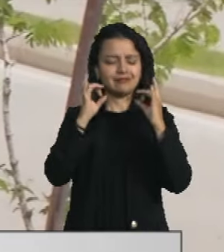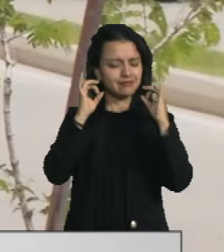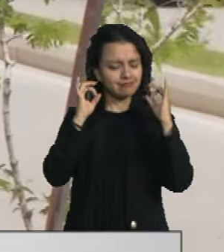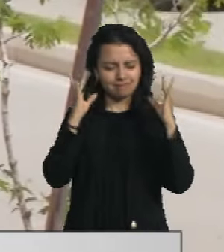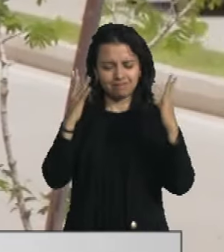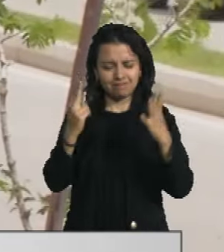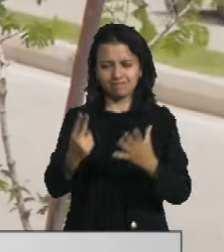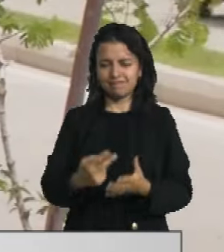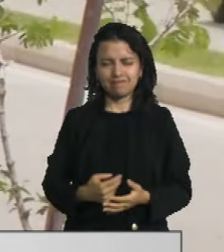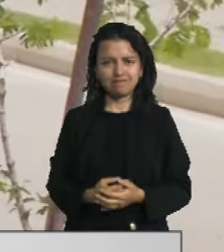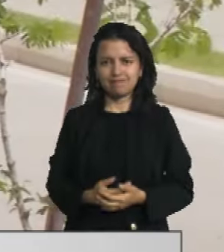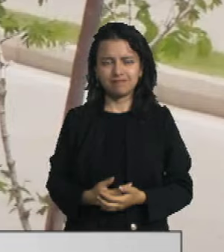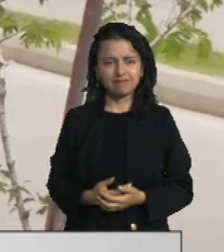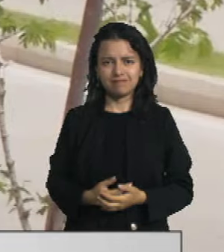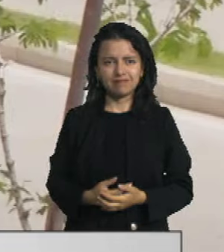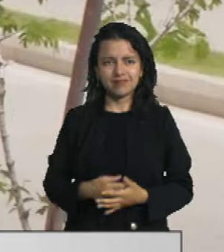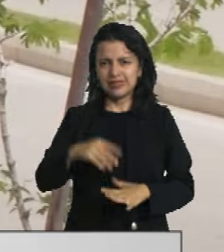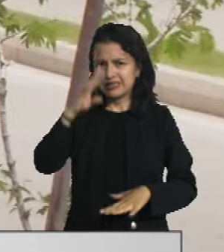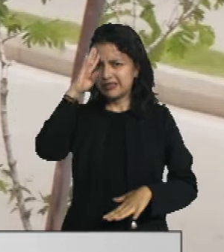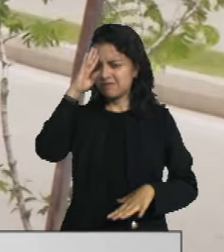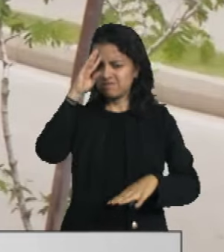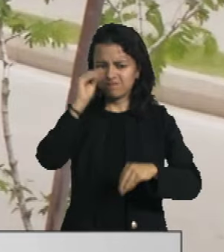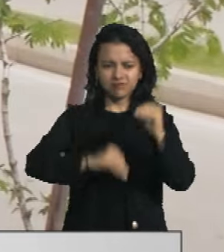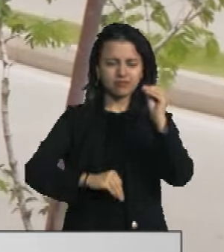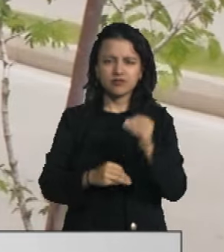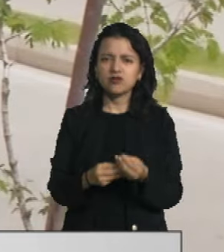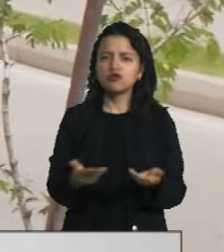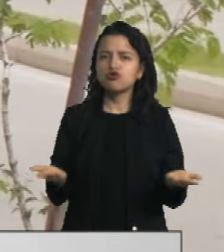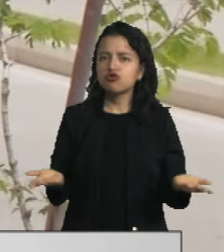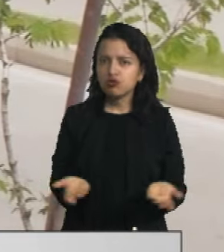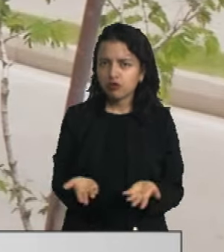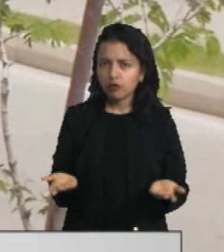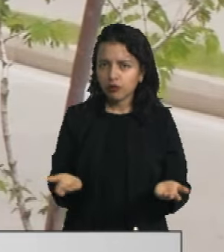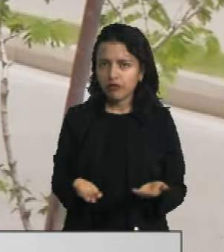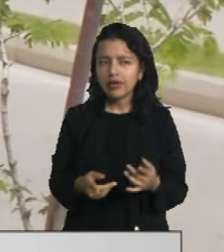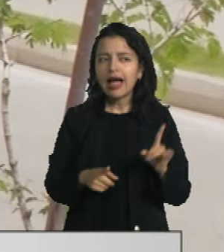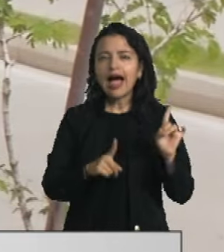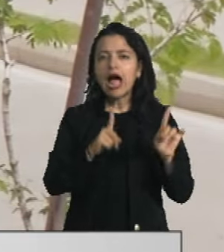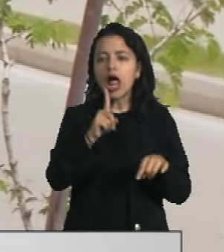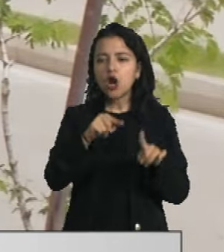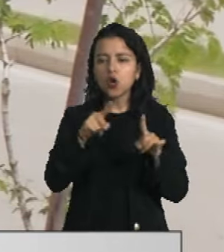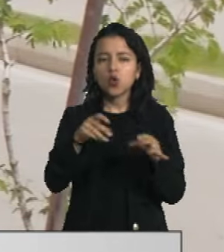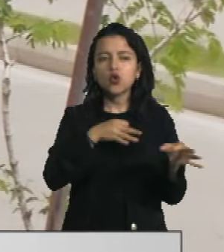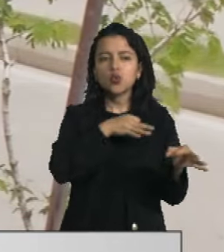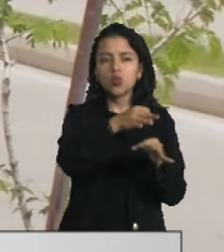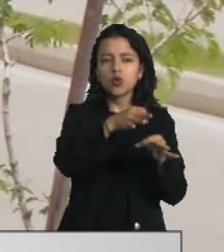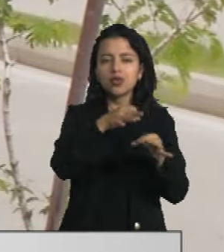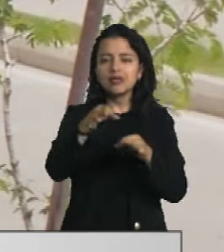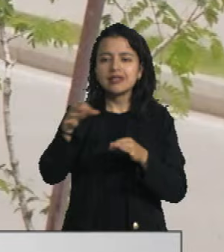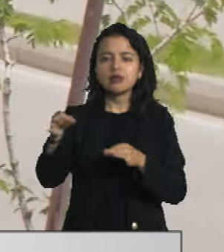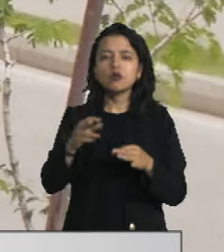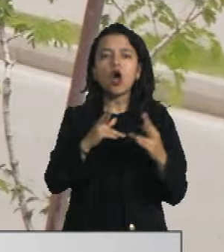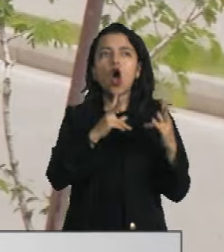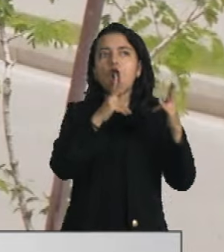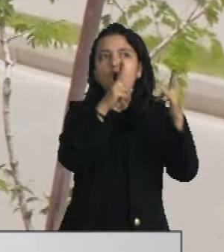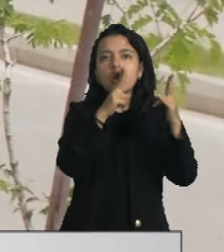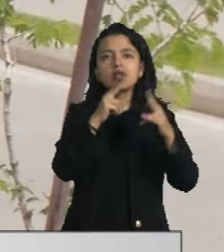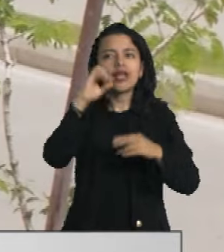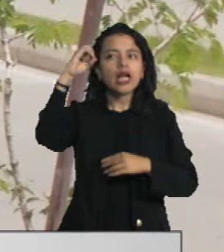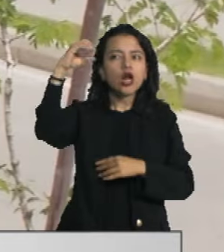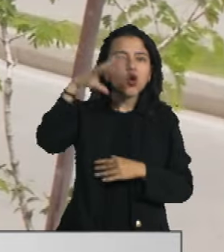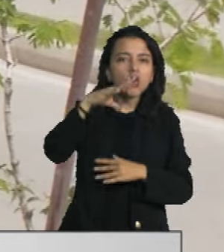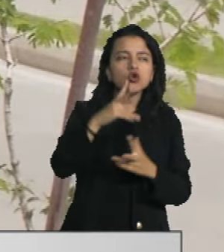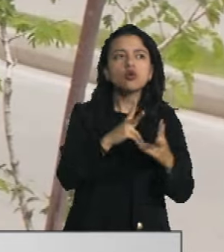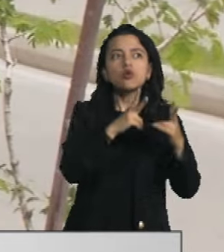inconformidad en municipios de la costa atlántica por los cortes de energía implementados desde anoche por parte de la